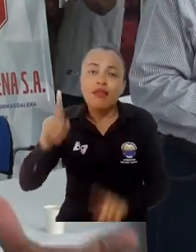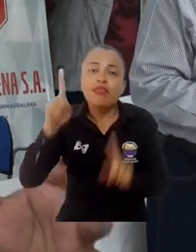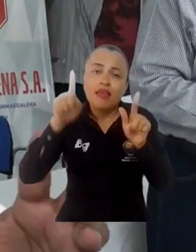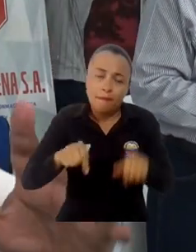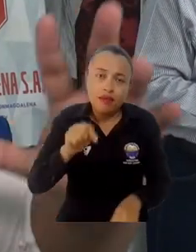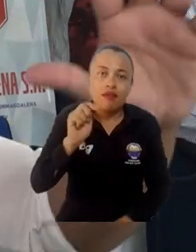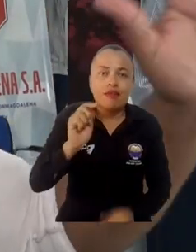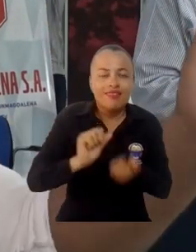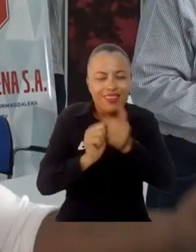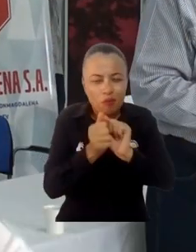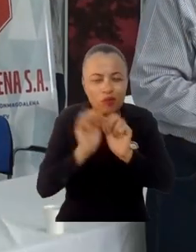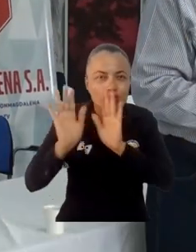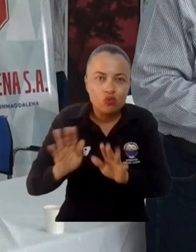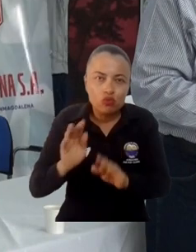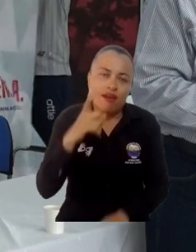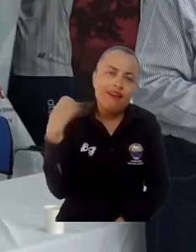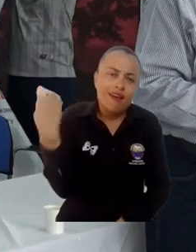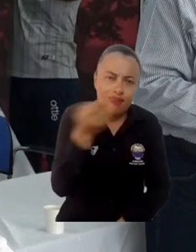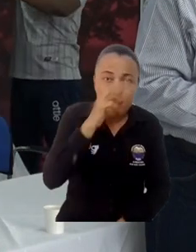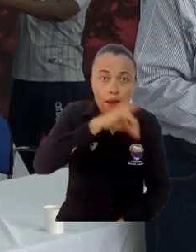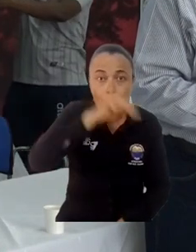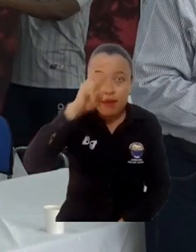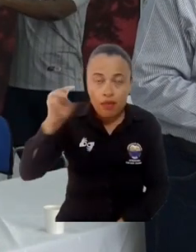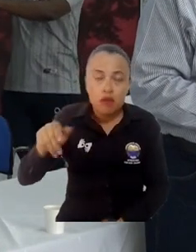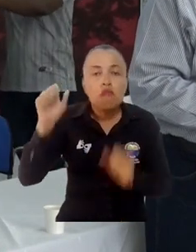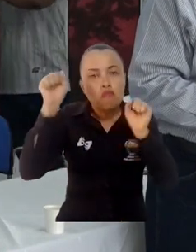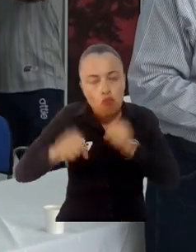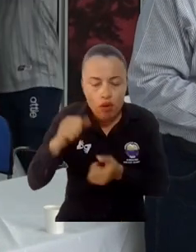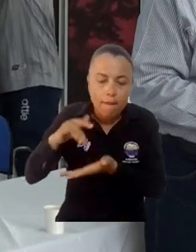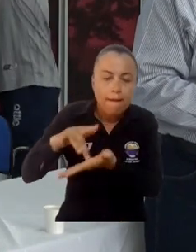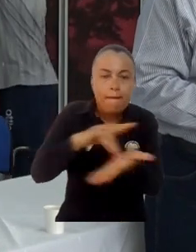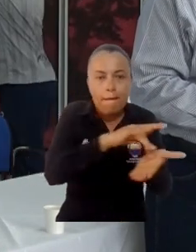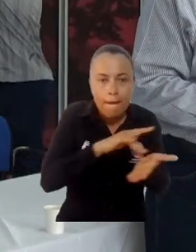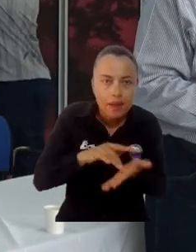Magdalena, pero también a los deportistas en general del Magdalena, puedan venir acá